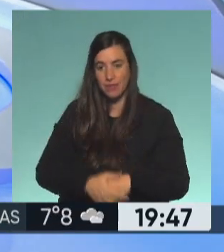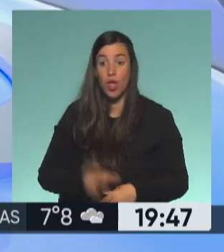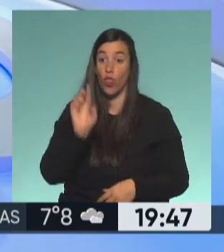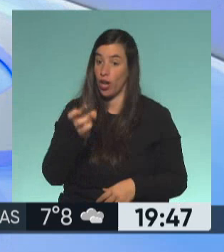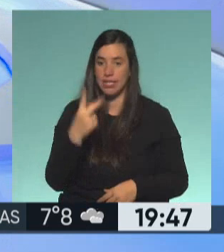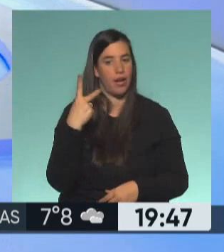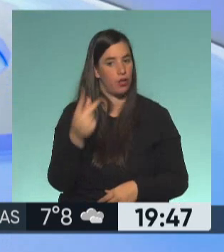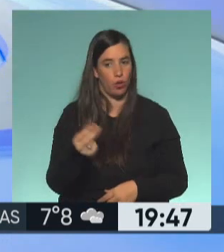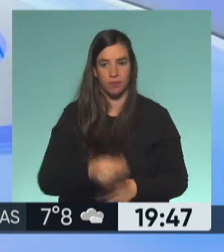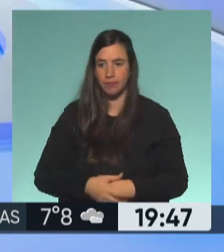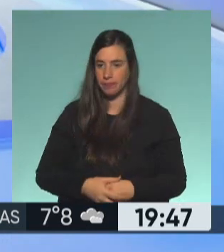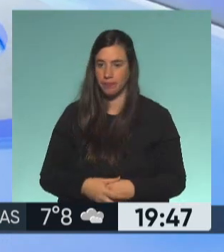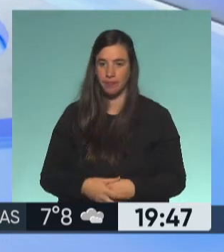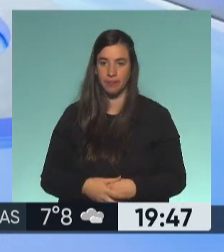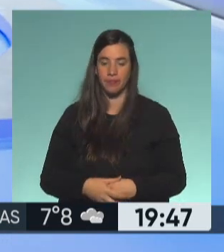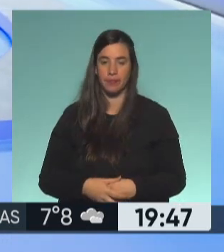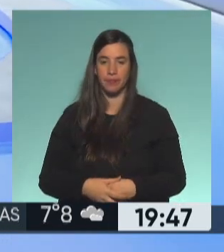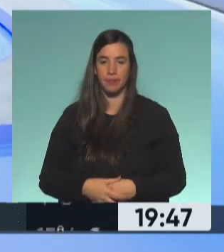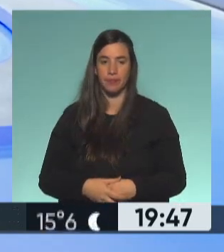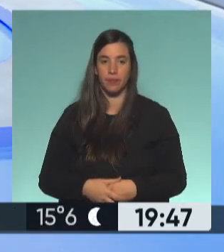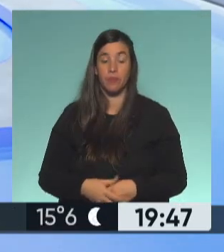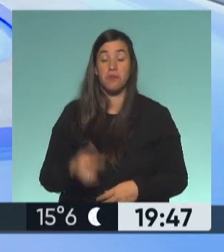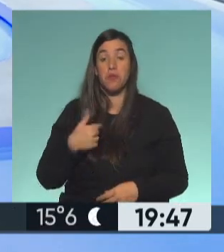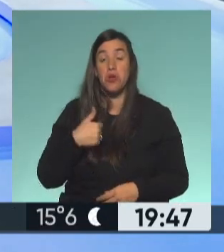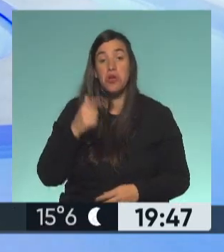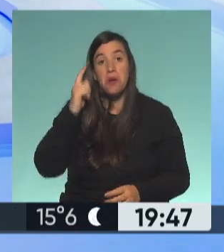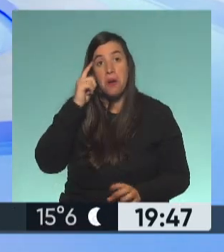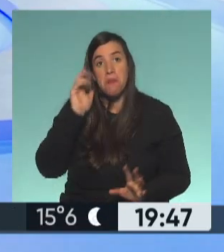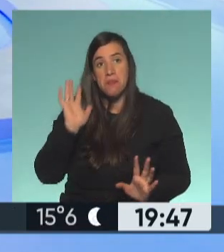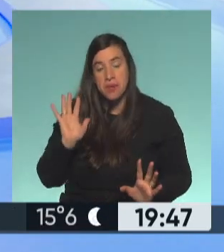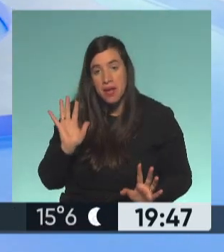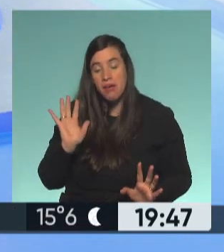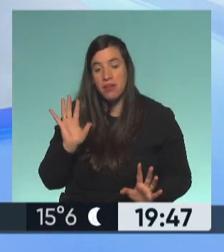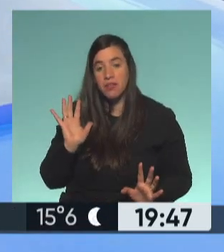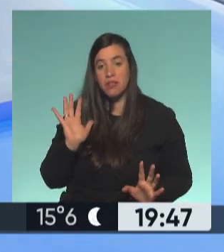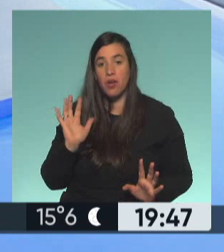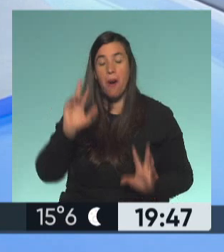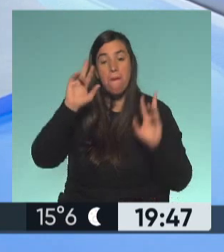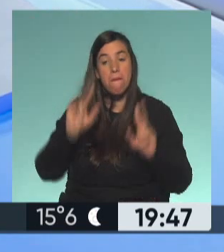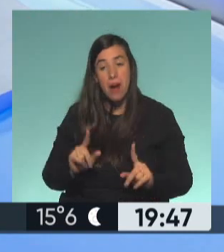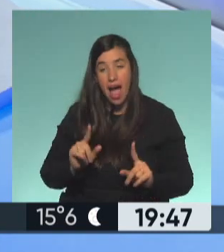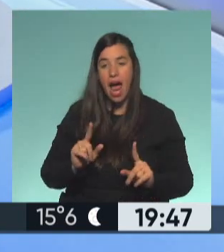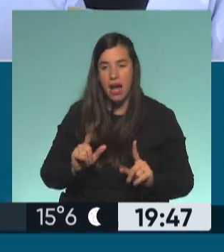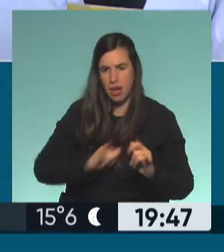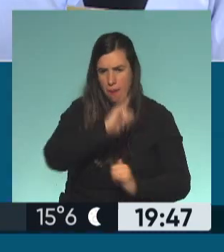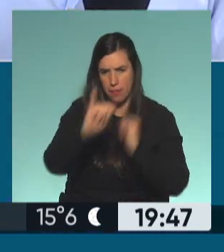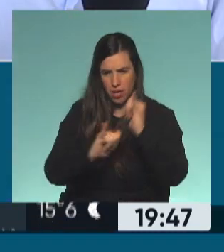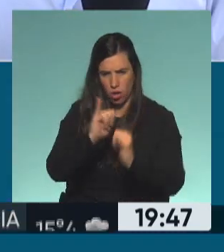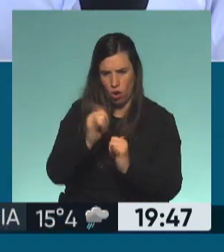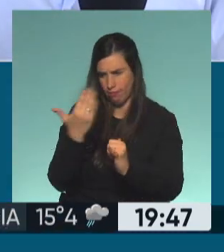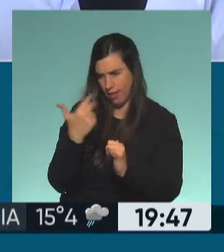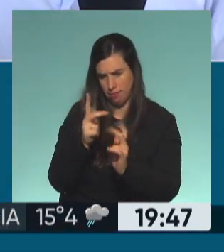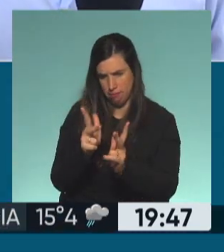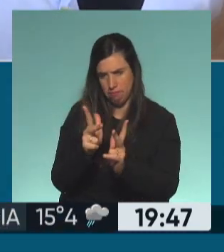no. Yo sinceramente creo que el plan, que lo explicó muy bien Sofía, es un plan